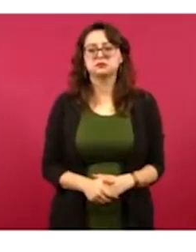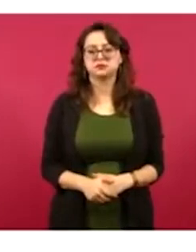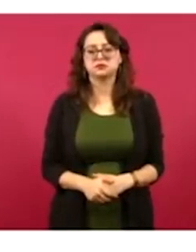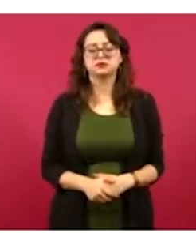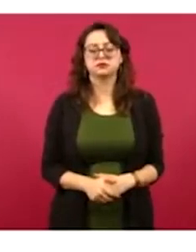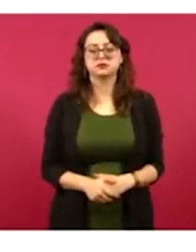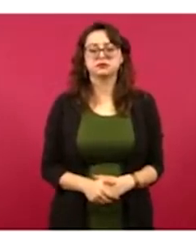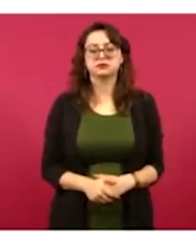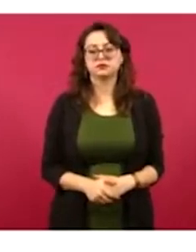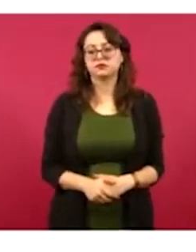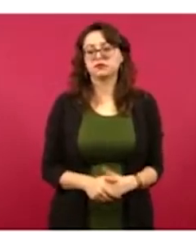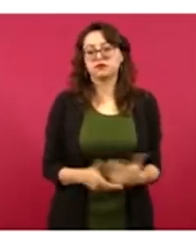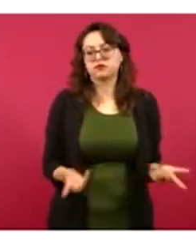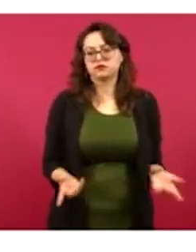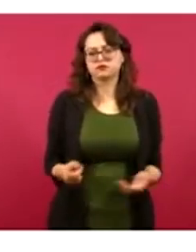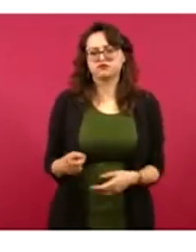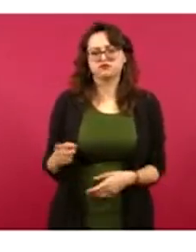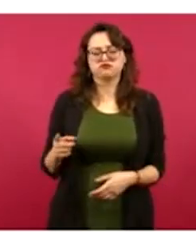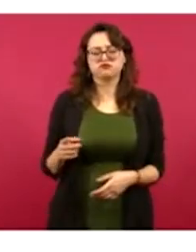les tengo que echar la culpa a ellos.